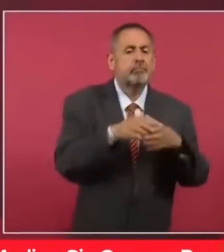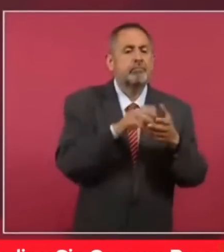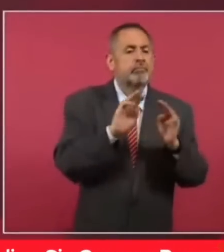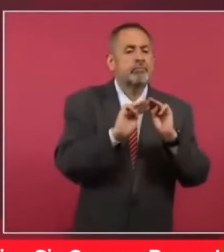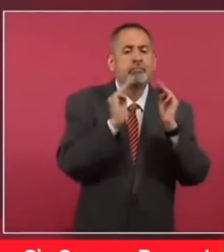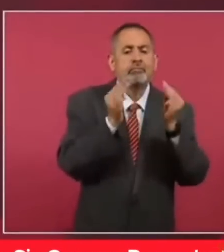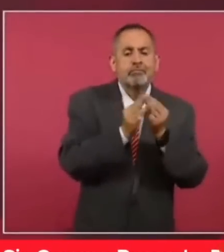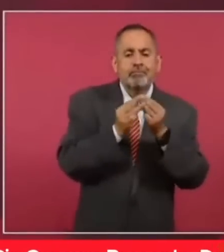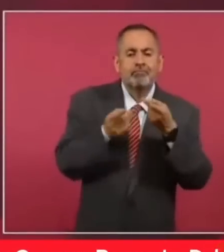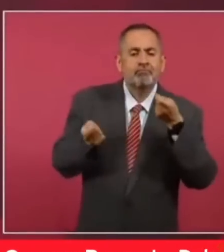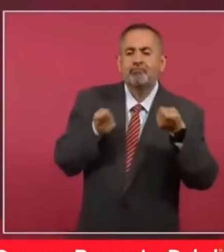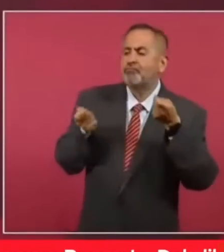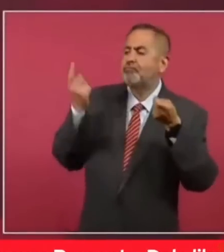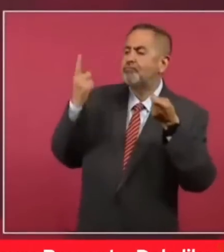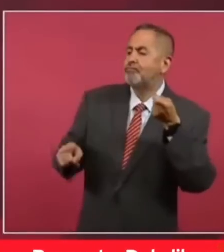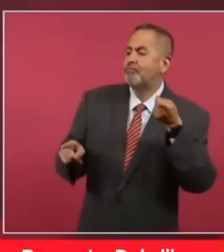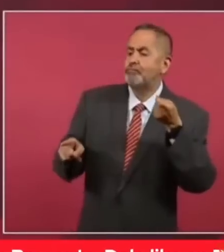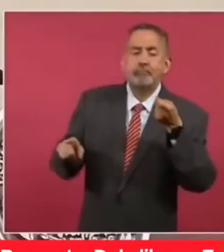Se violaron